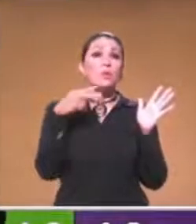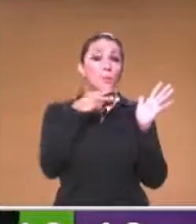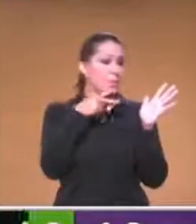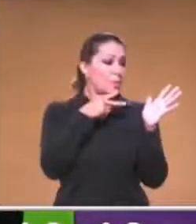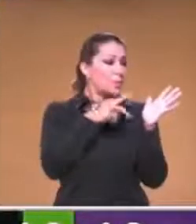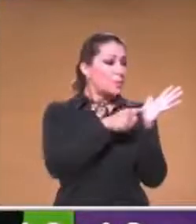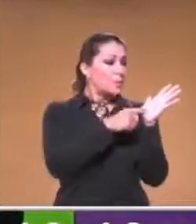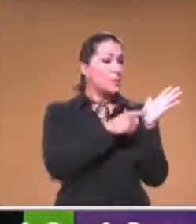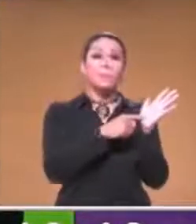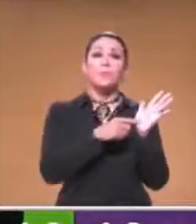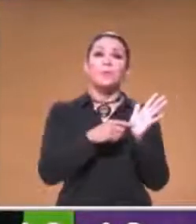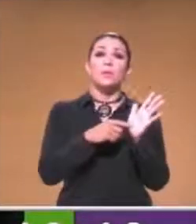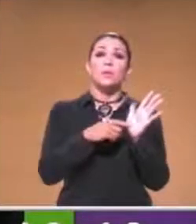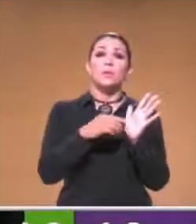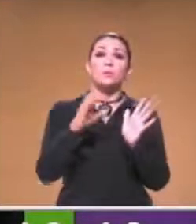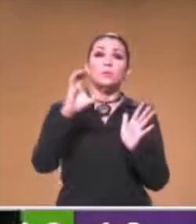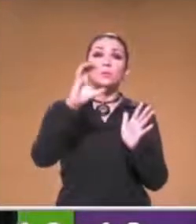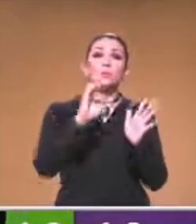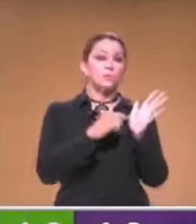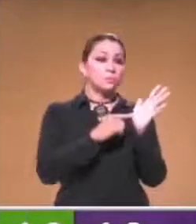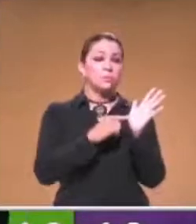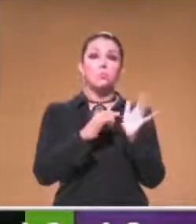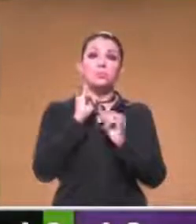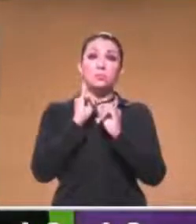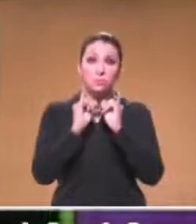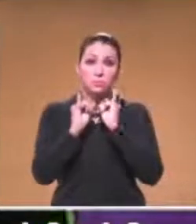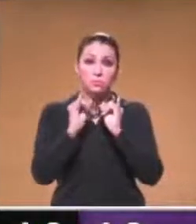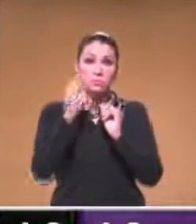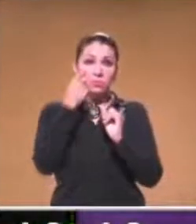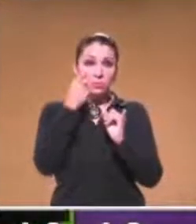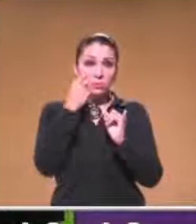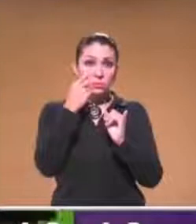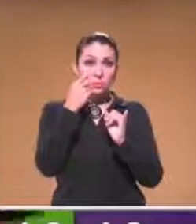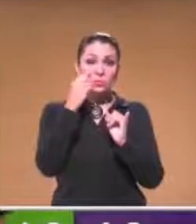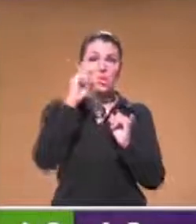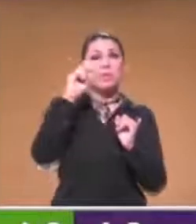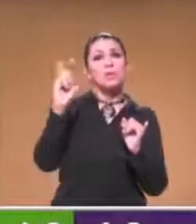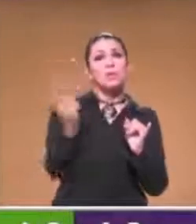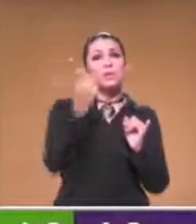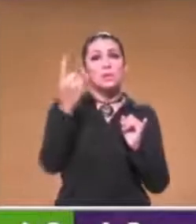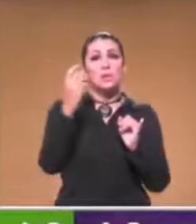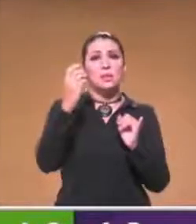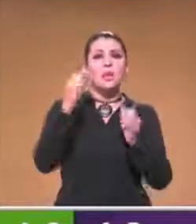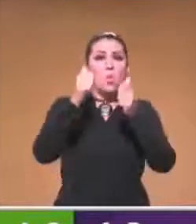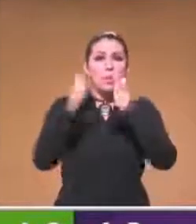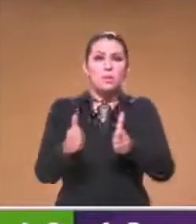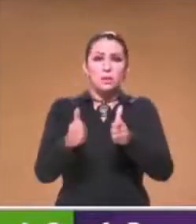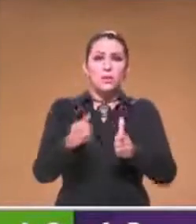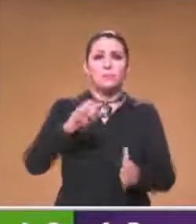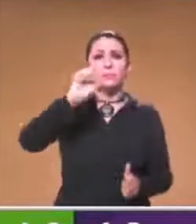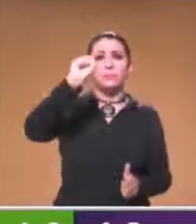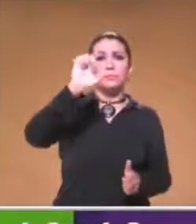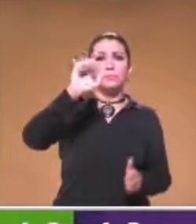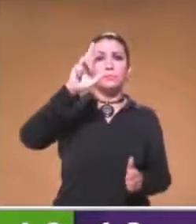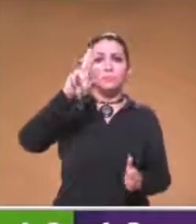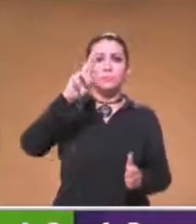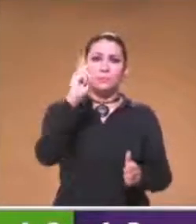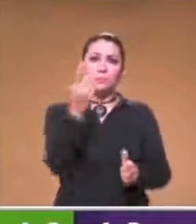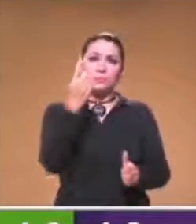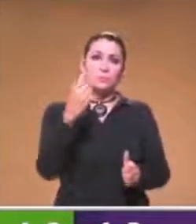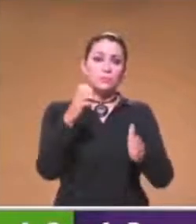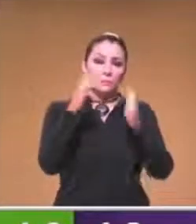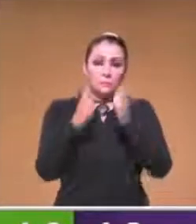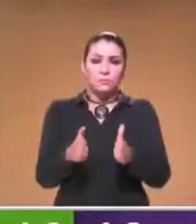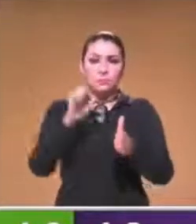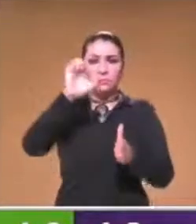la palabra ser. Si interpretamos, la traducción sería ser o estar. Aquí podría decir, ella es Emma Watson, ella